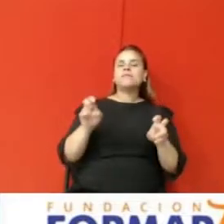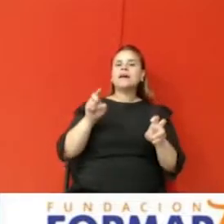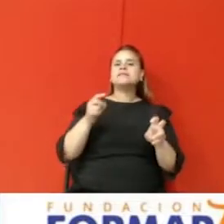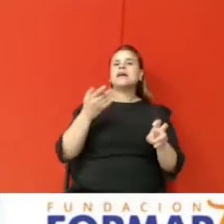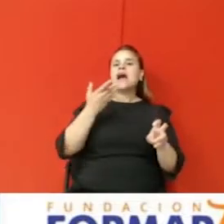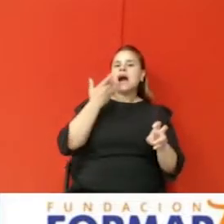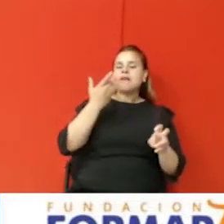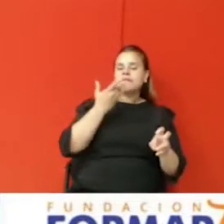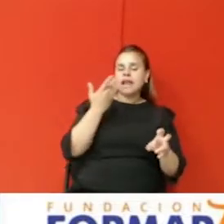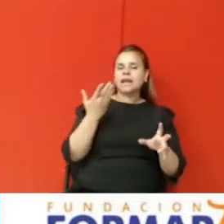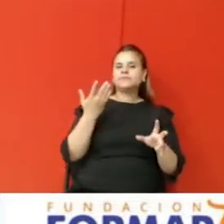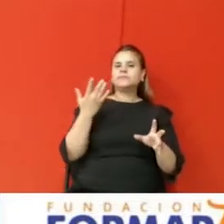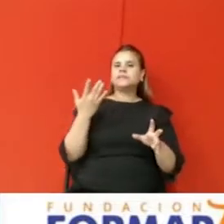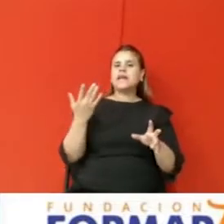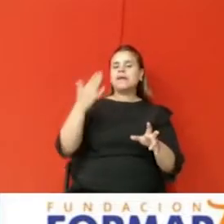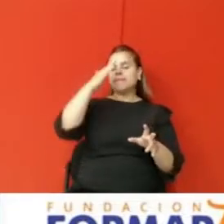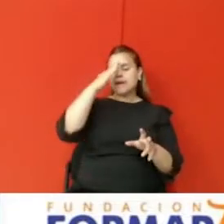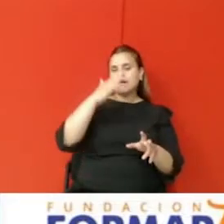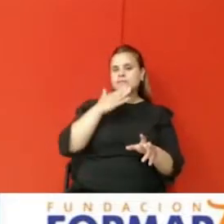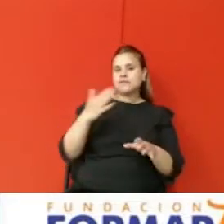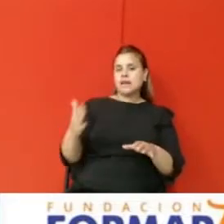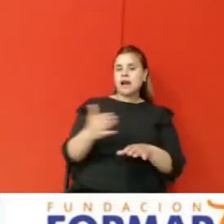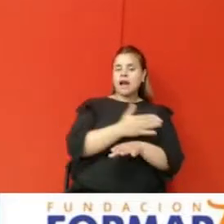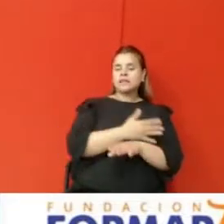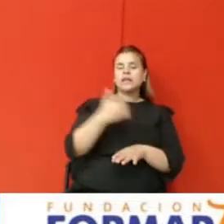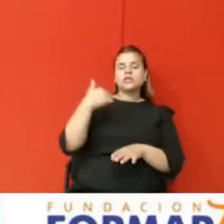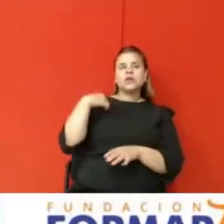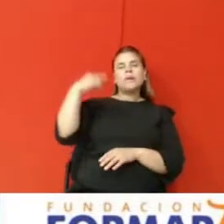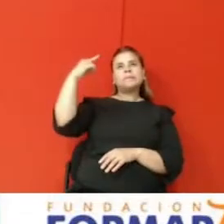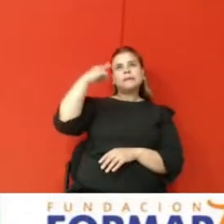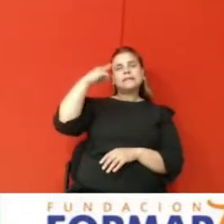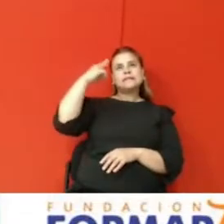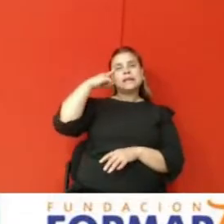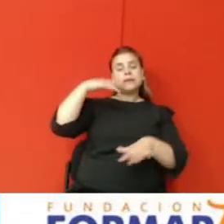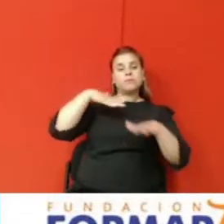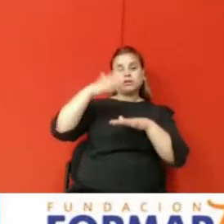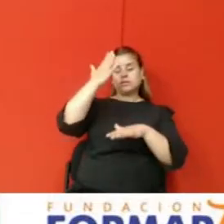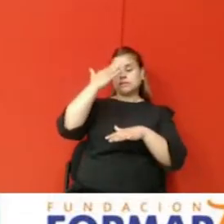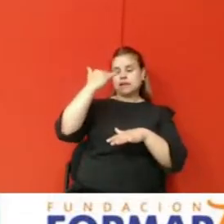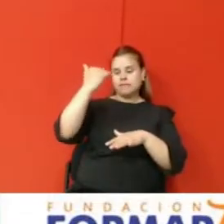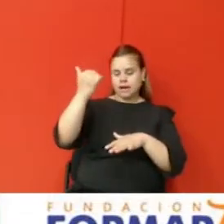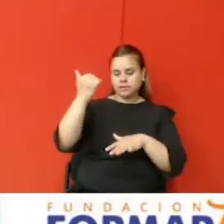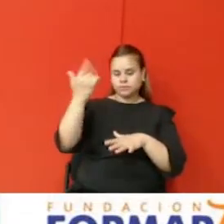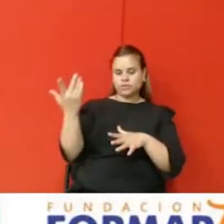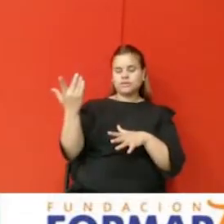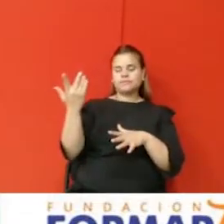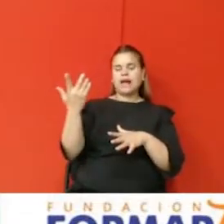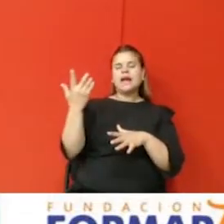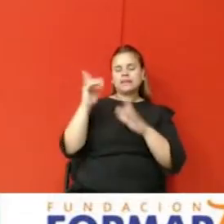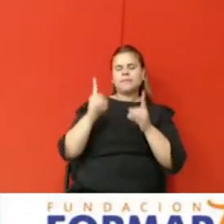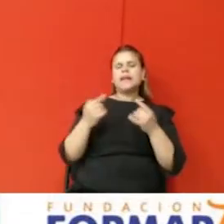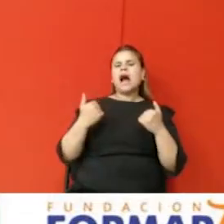estuve pensando mucho hace unos meses cuando nos convocaron, y de paso quiero felicitar, digamos,